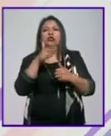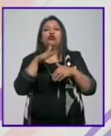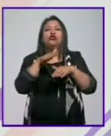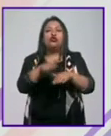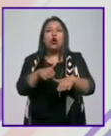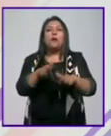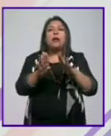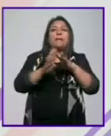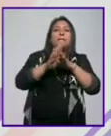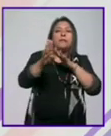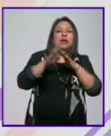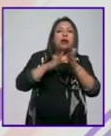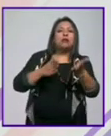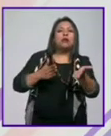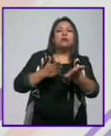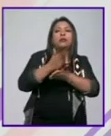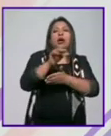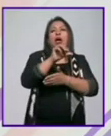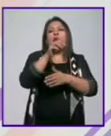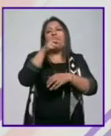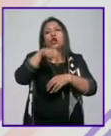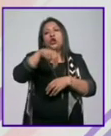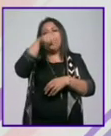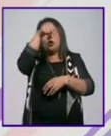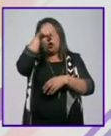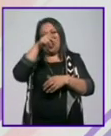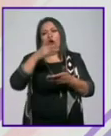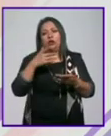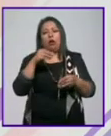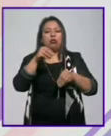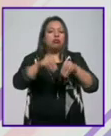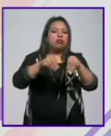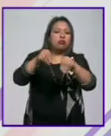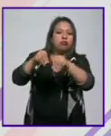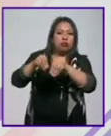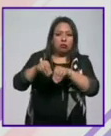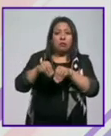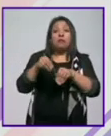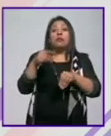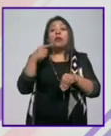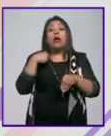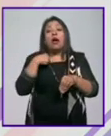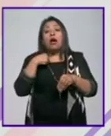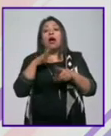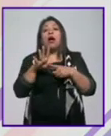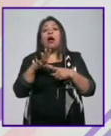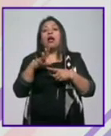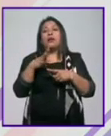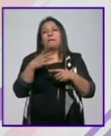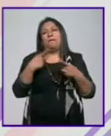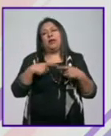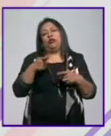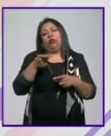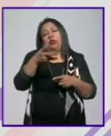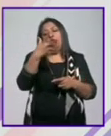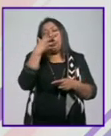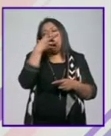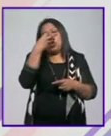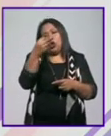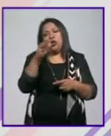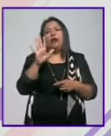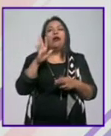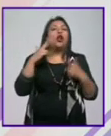paso de los migrantes hacia el norte, ¿no? Entonces tenemos la presencia del coyote como